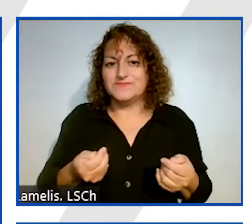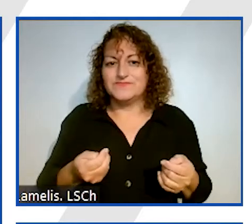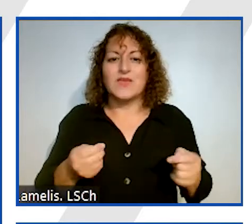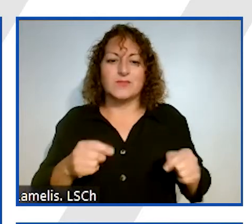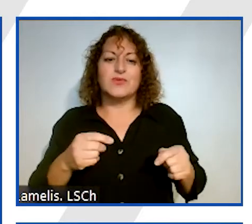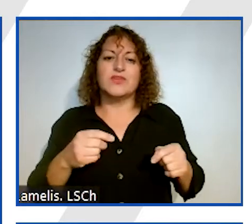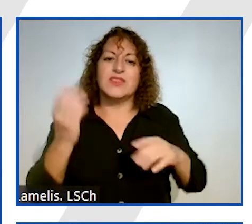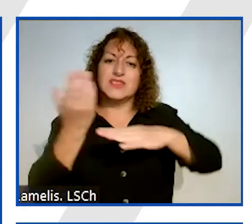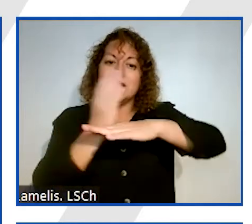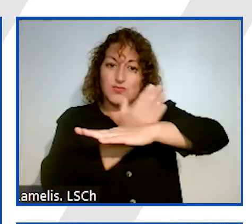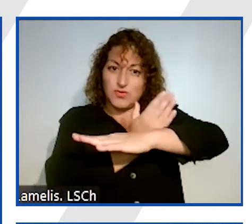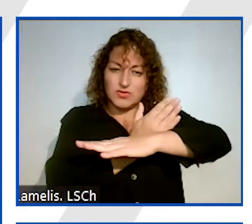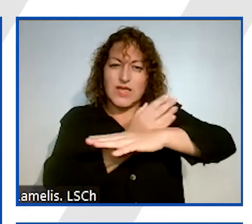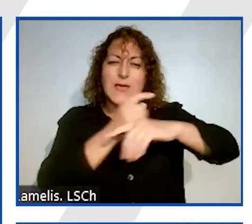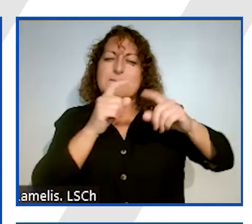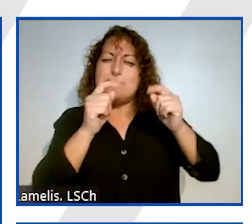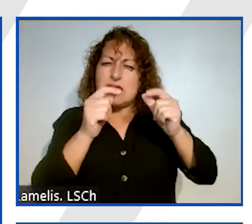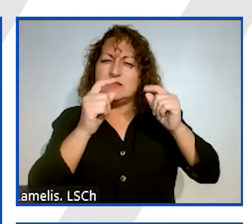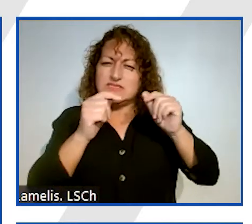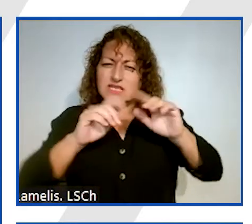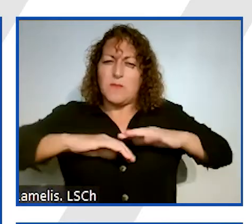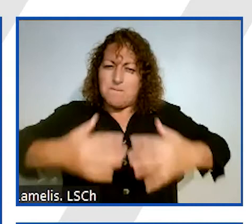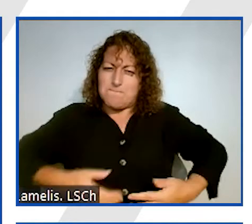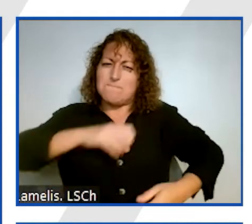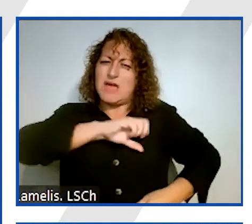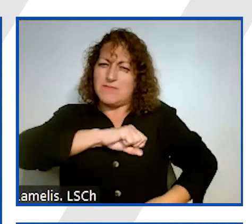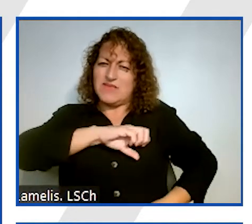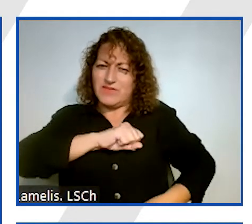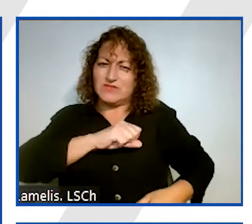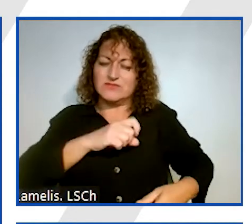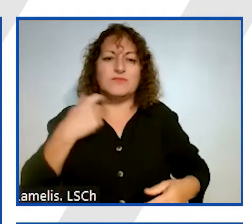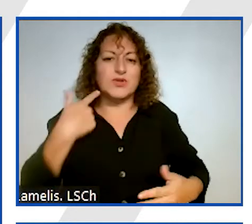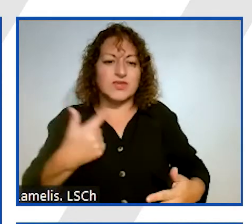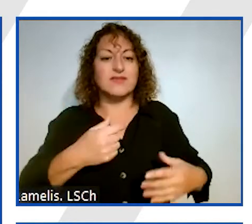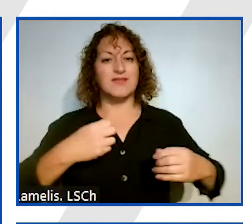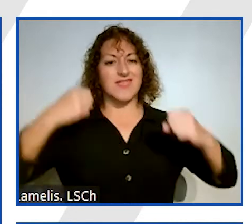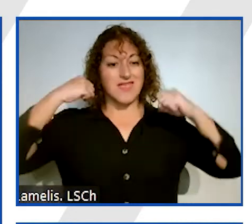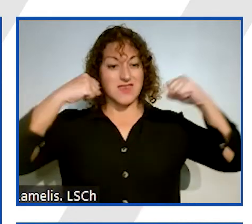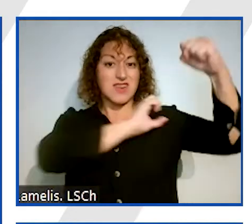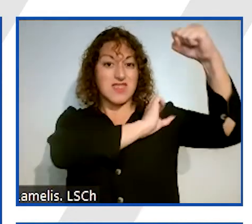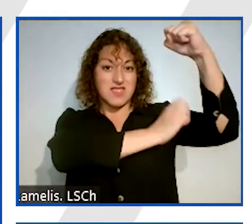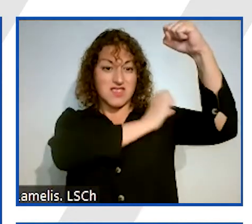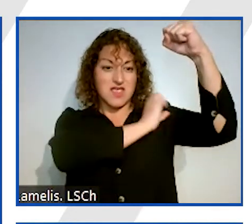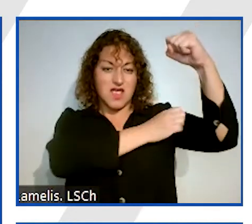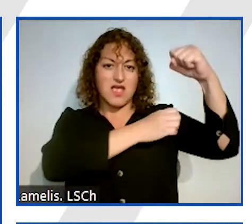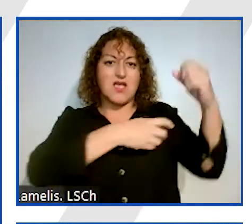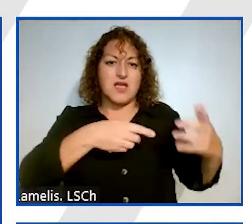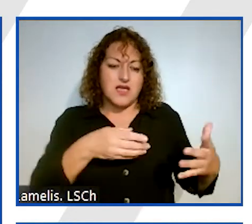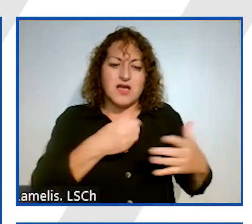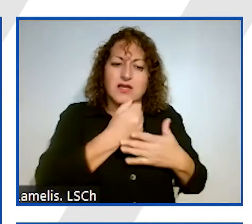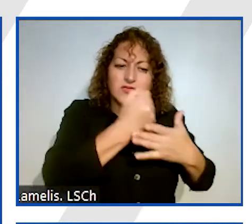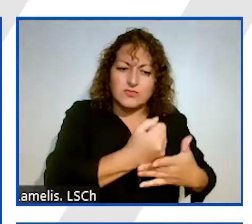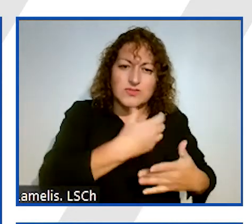reproductiva muy parecida a la de los mamíferos. ¿Por qué? Porque invierten bastante en su energía para asegurar que su descendencia salga